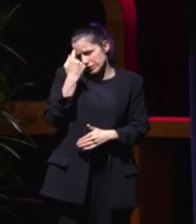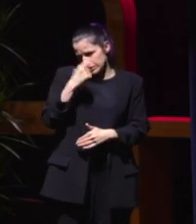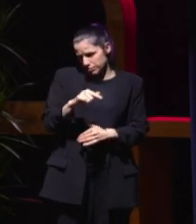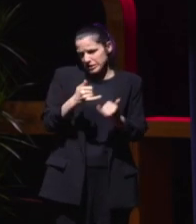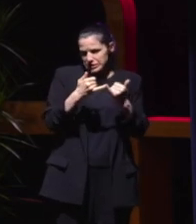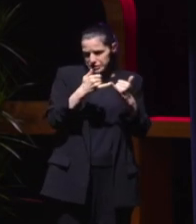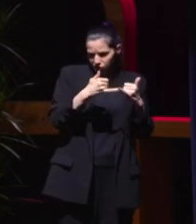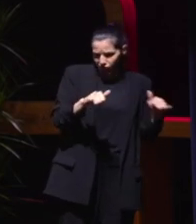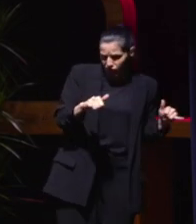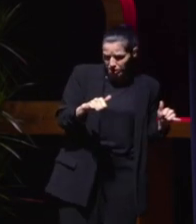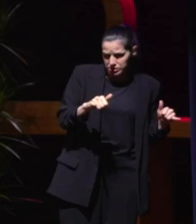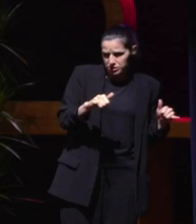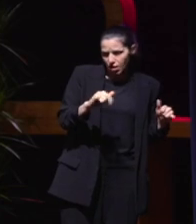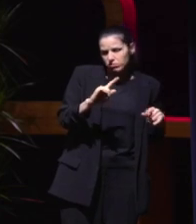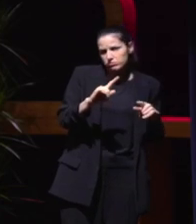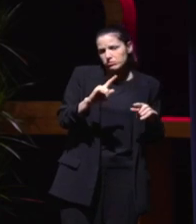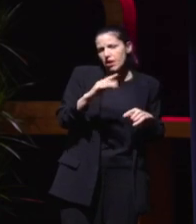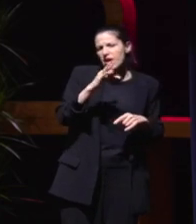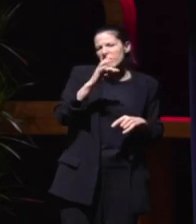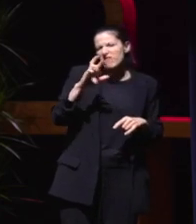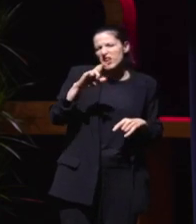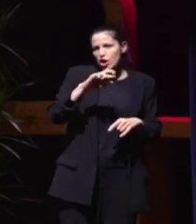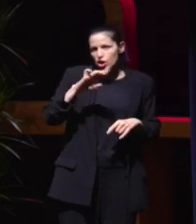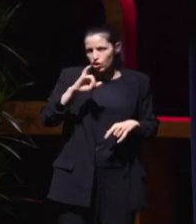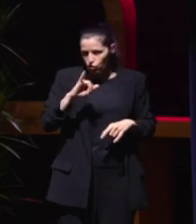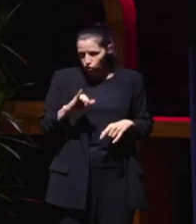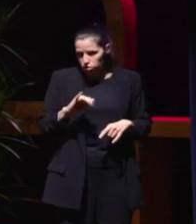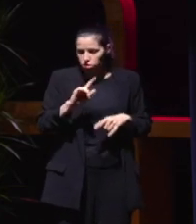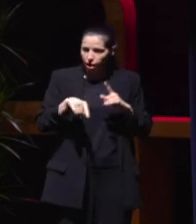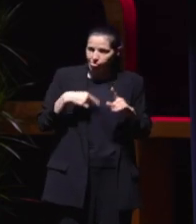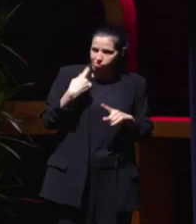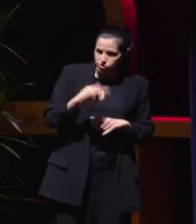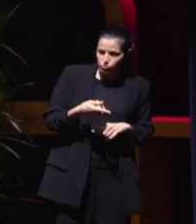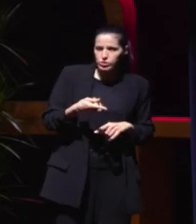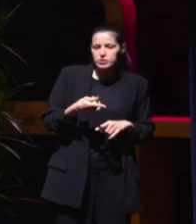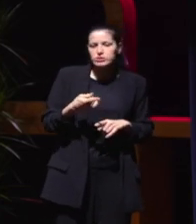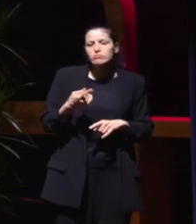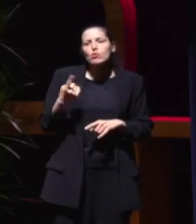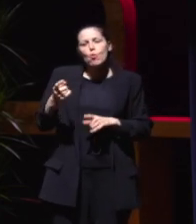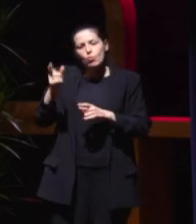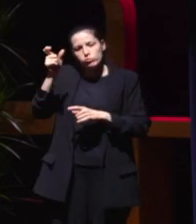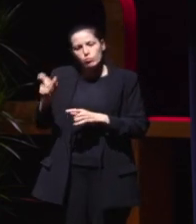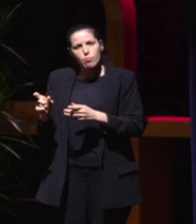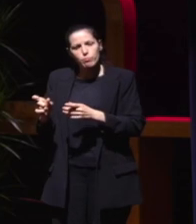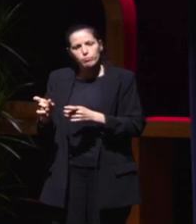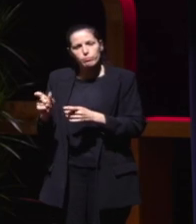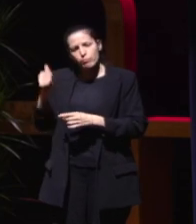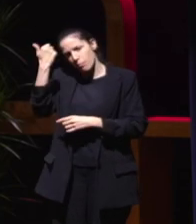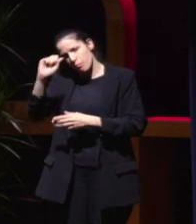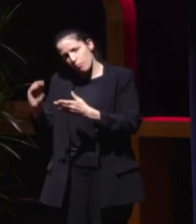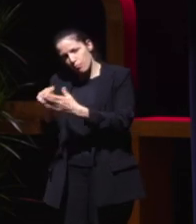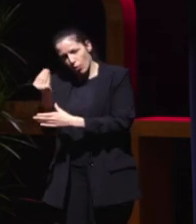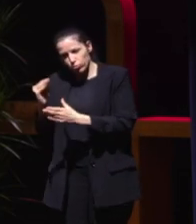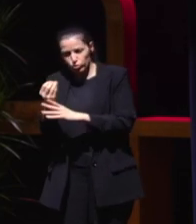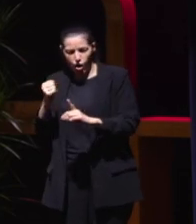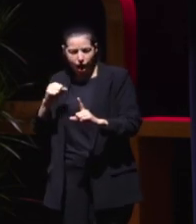la fiesta posterior a los feroz un productor estuvo acosando a diestro y siniestro pero se